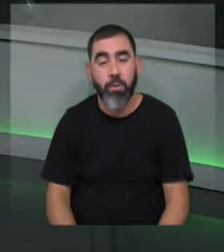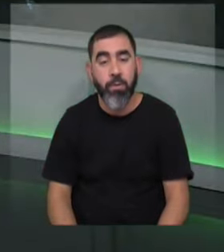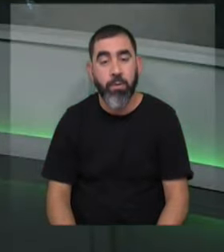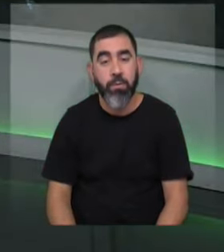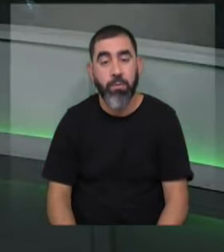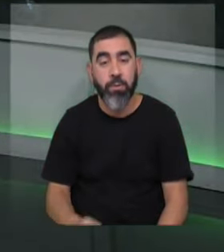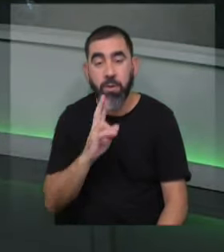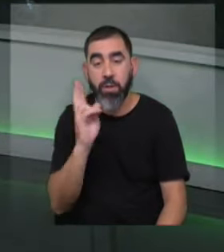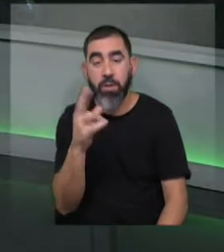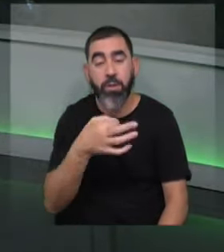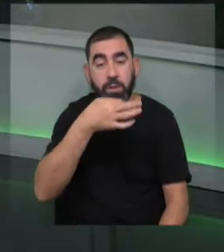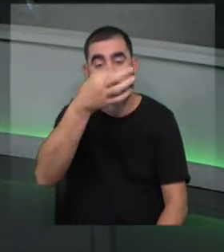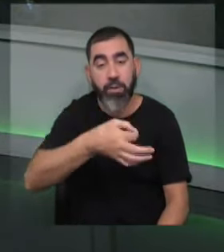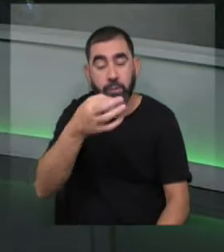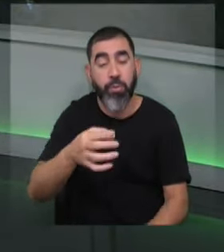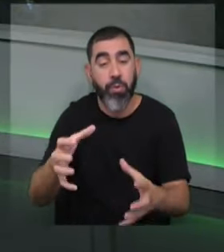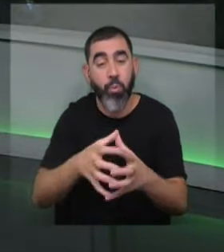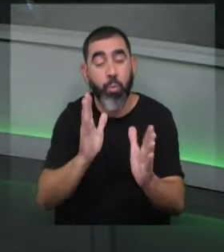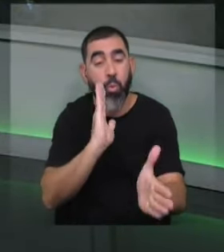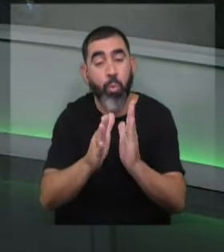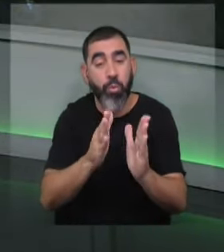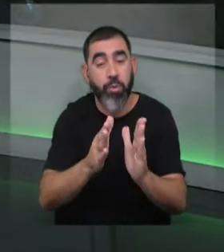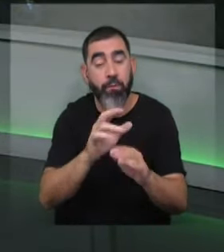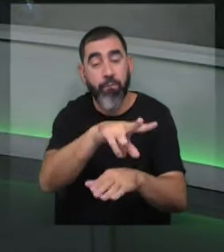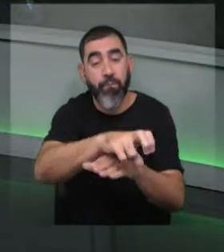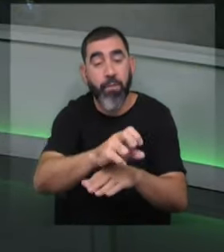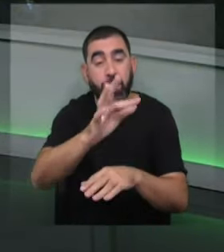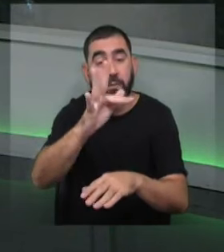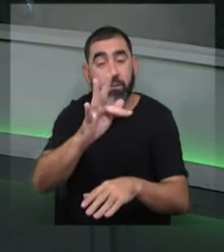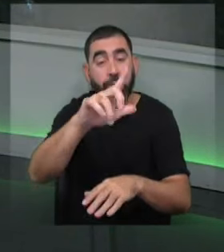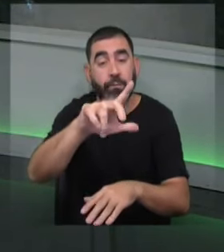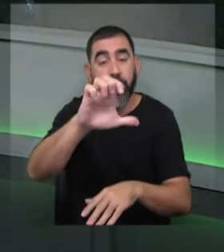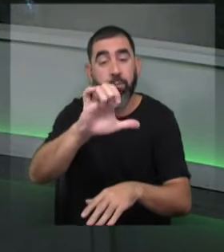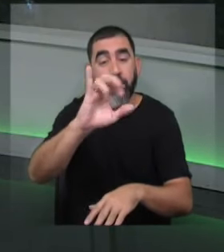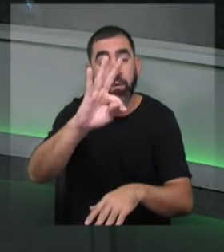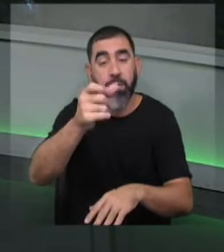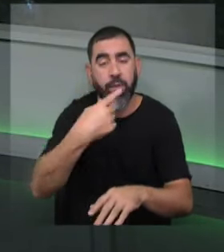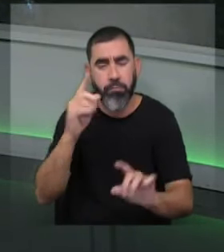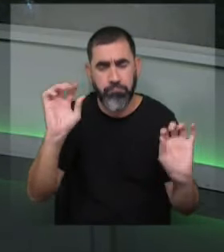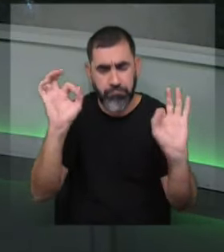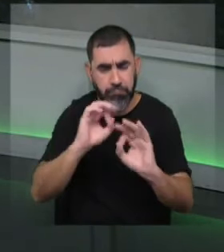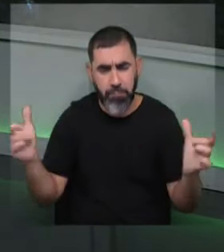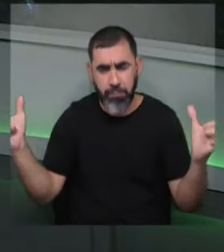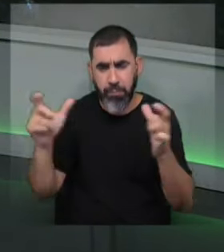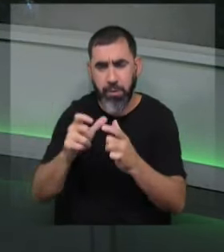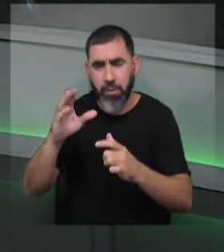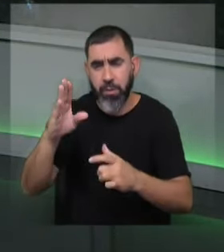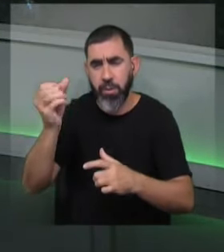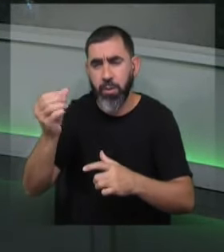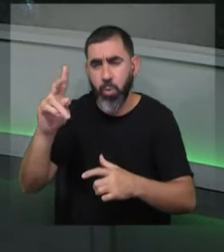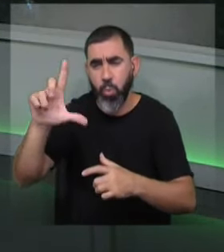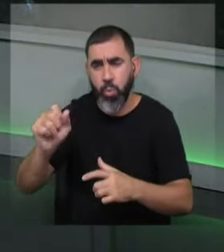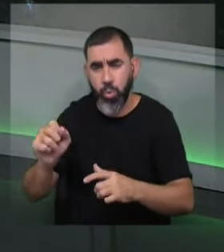En respuesta a las declaraciones del equipo jurídico de Orsi, la fiscal Sandra Fleitas negó que se haya reunido con Paula Díaz, y